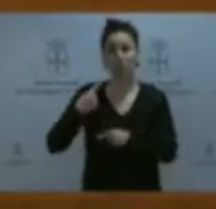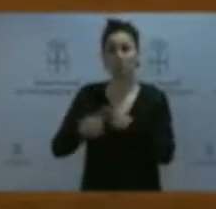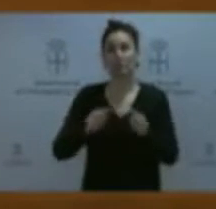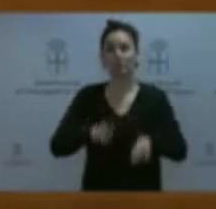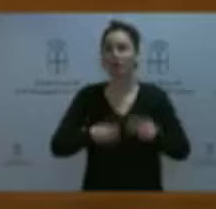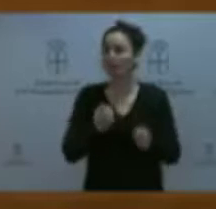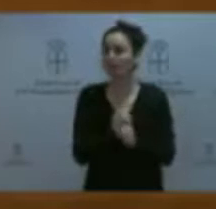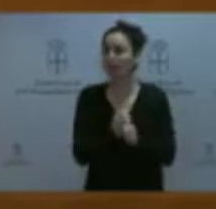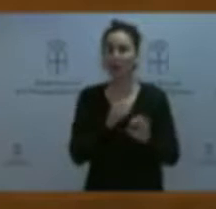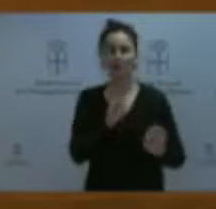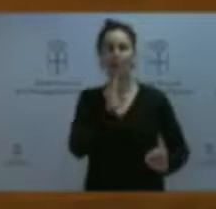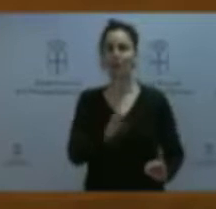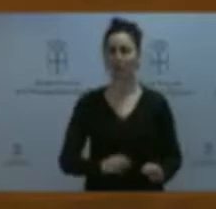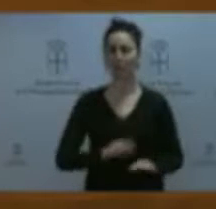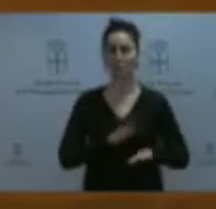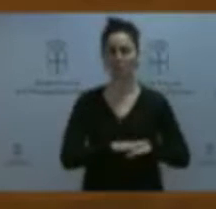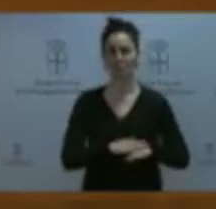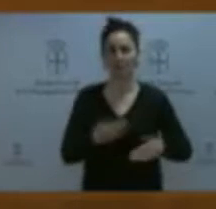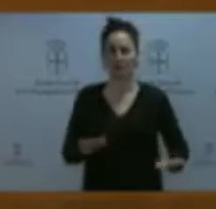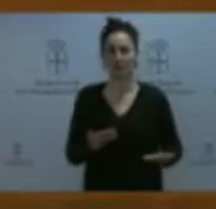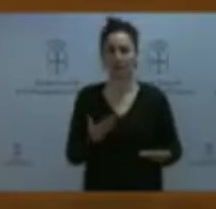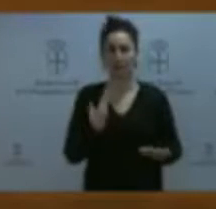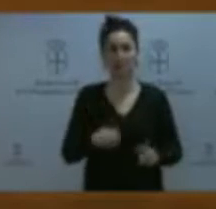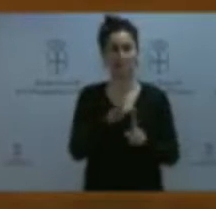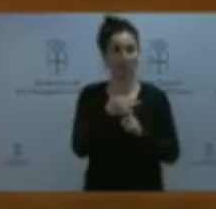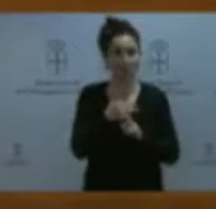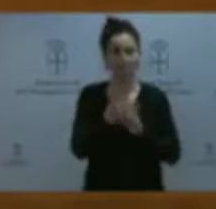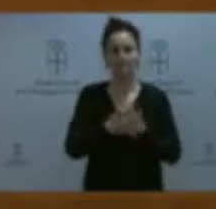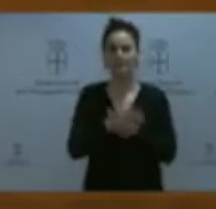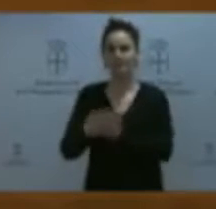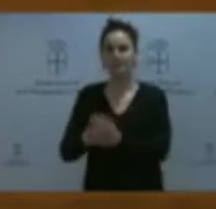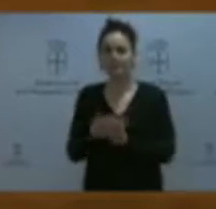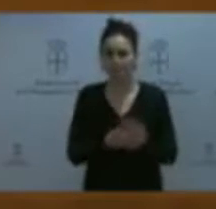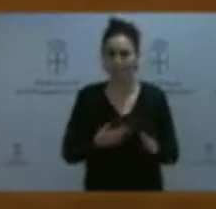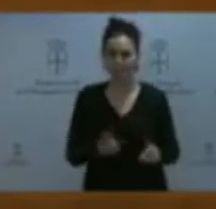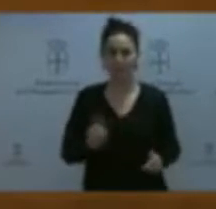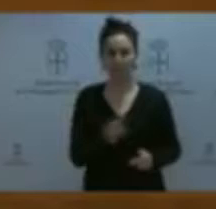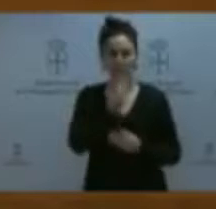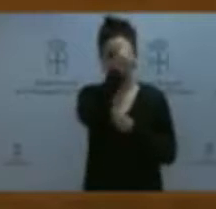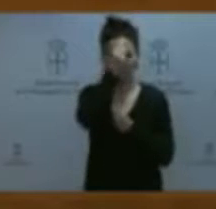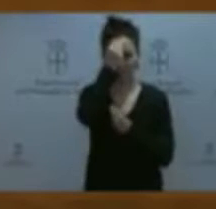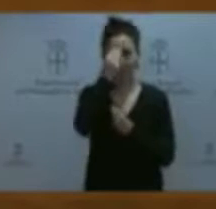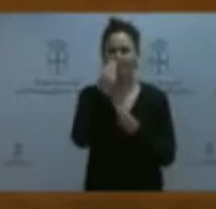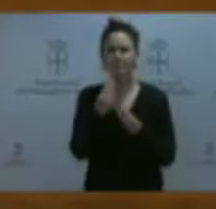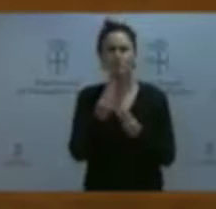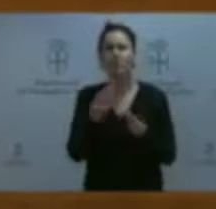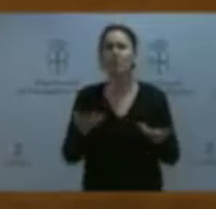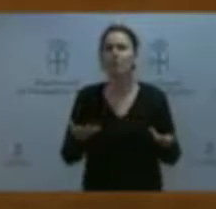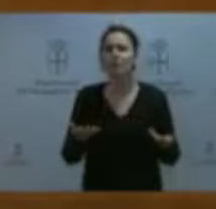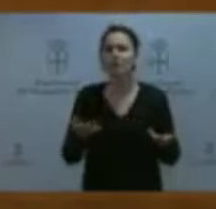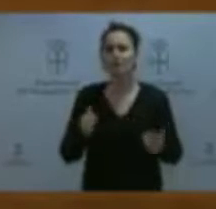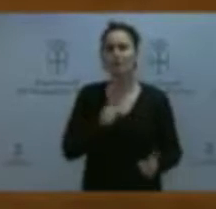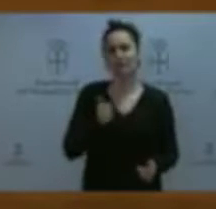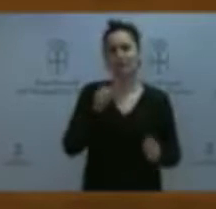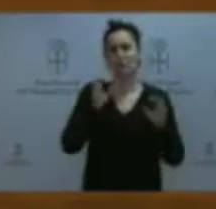esto, ¿de qué hay que hablar o de qué consideramos nosotros que hay que hablar? De cómo aprovechamos precisamente esa potencialidad del territorio, cómo